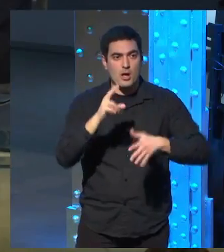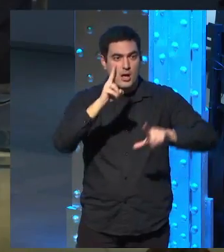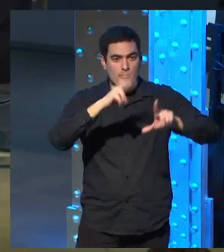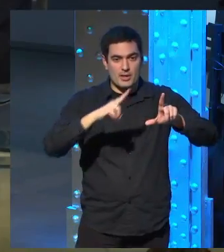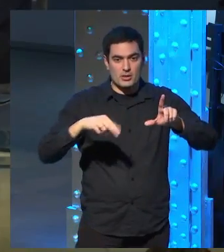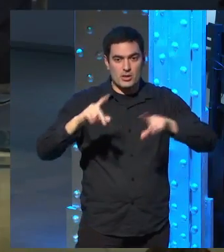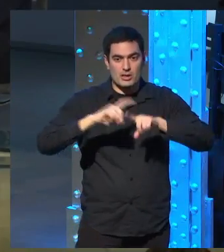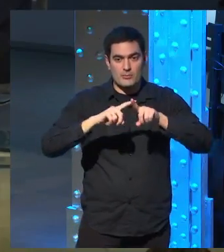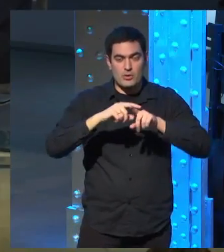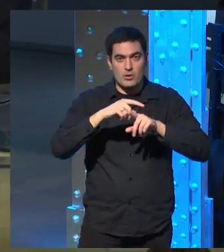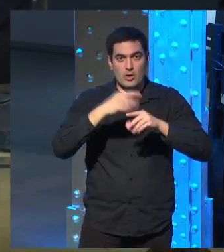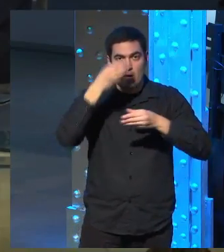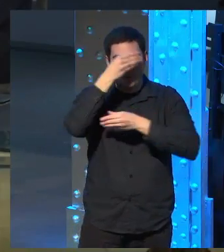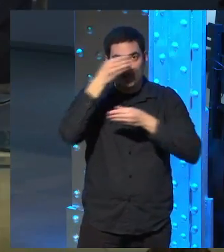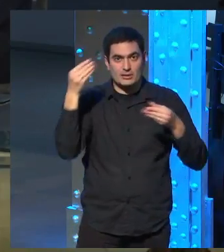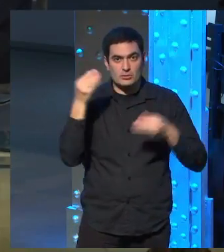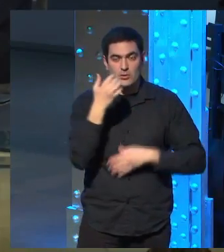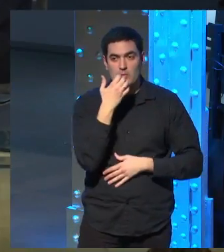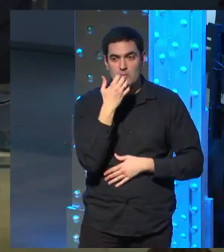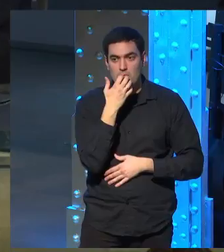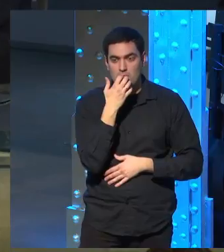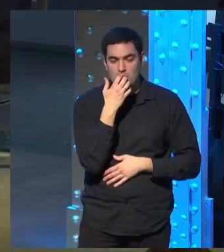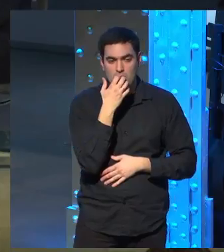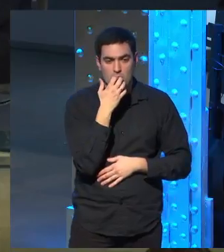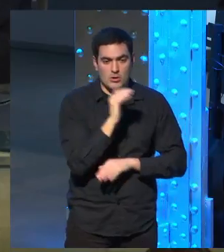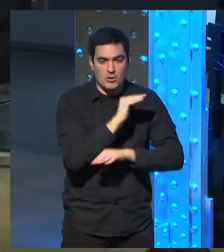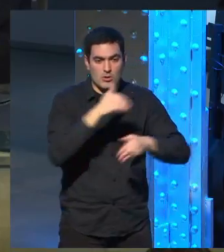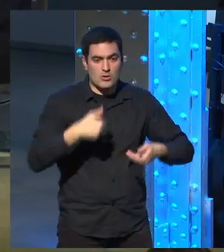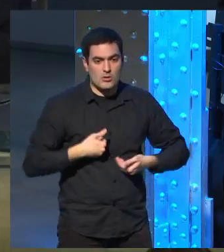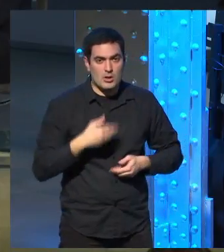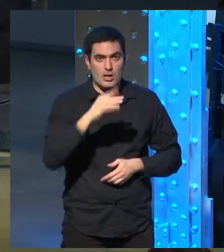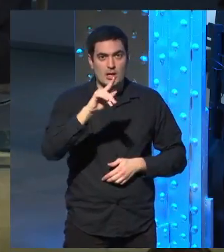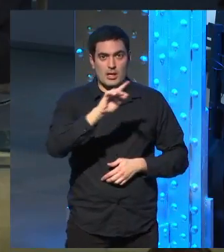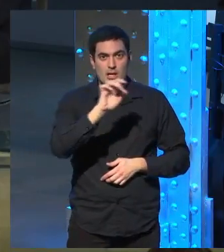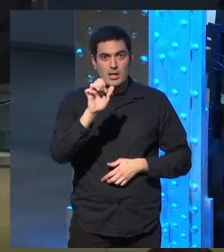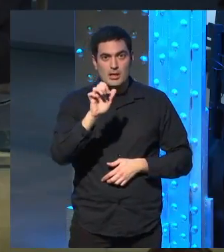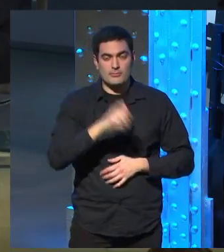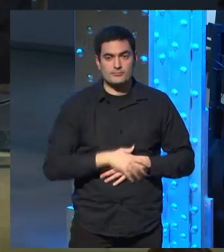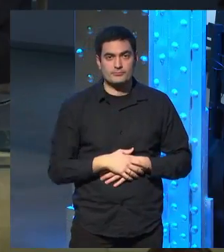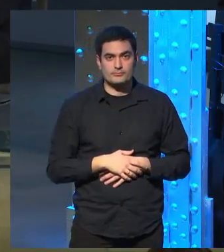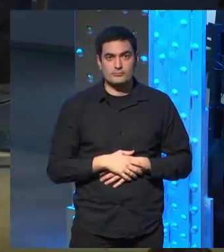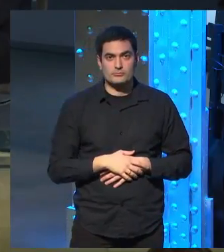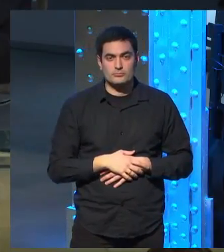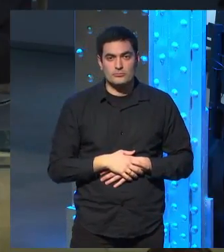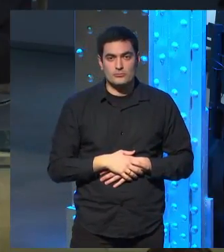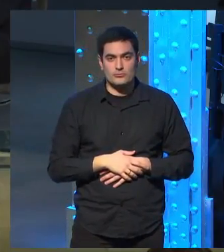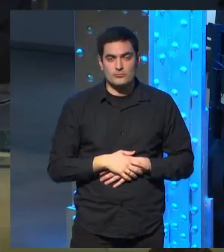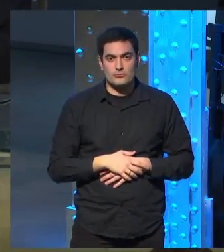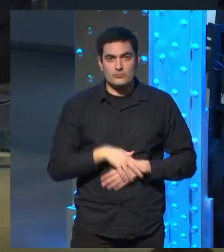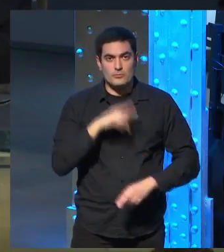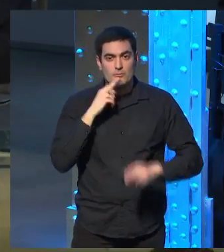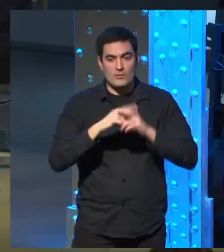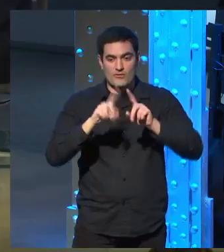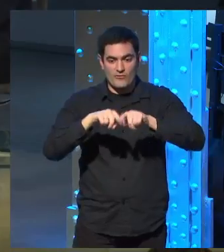pintor tipo Picasso que el pintor, vuelvo al caso de Klee, ¿no? Es decir, Klee es un hombre de familia que